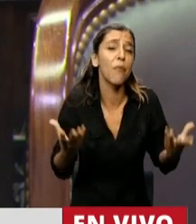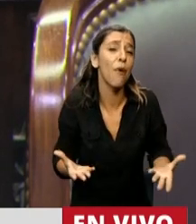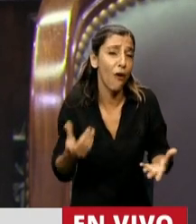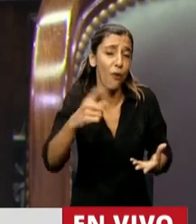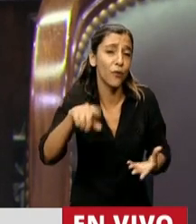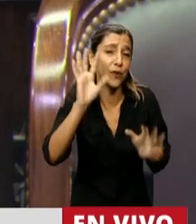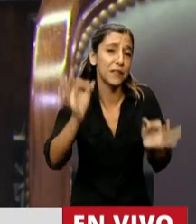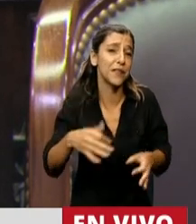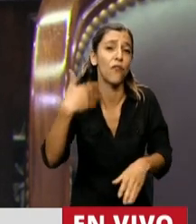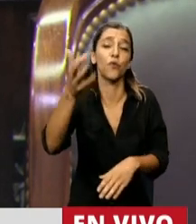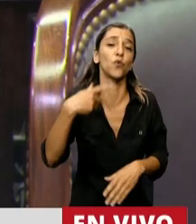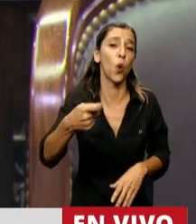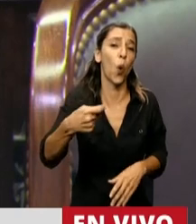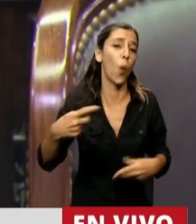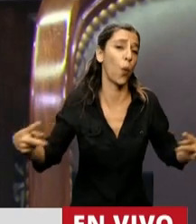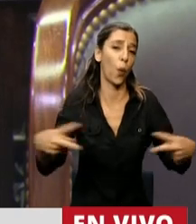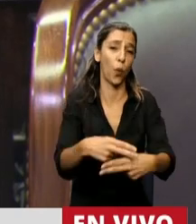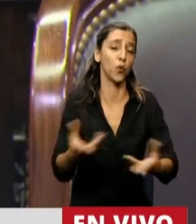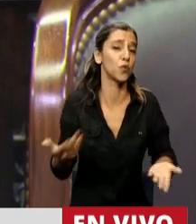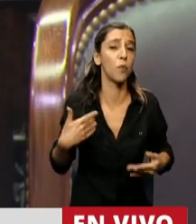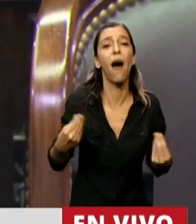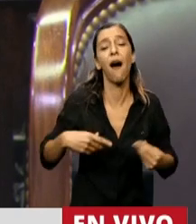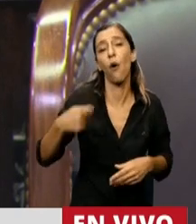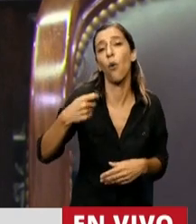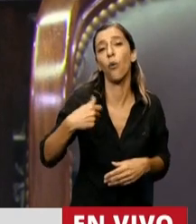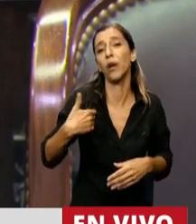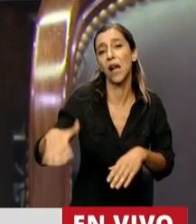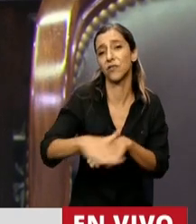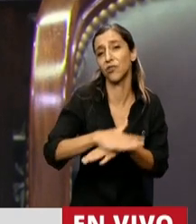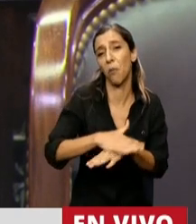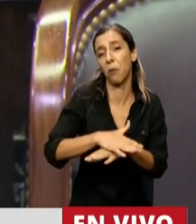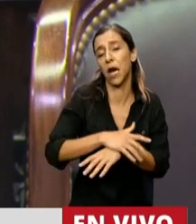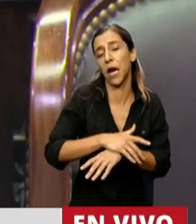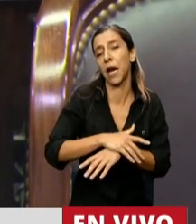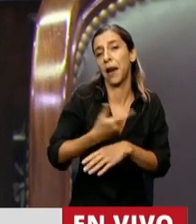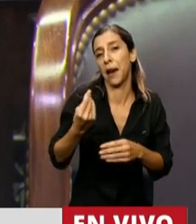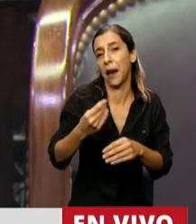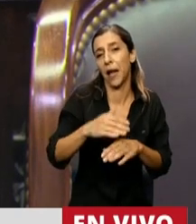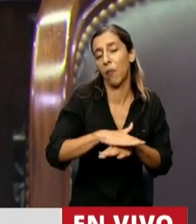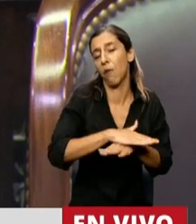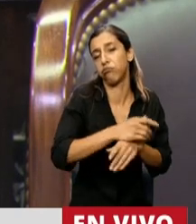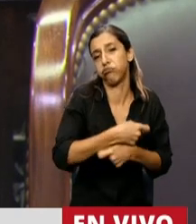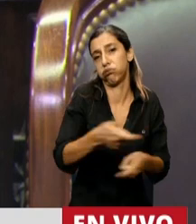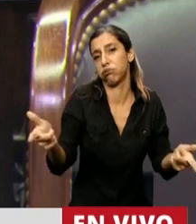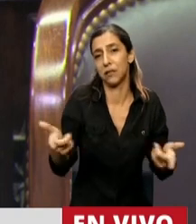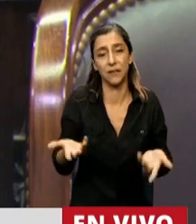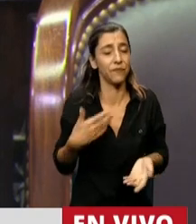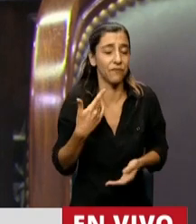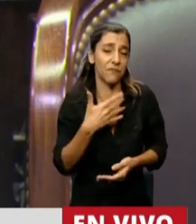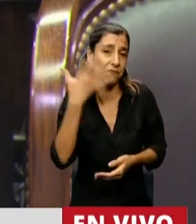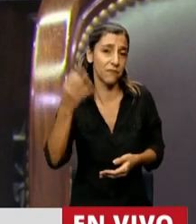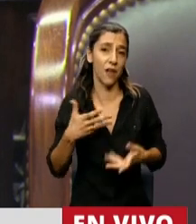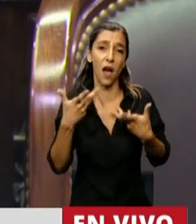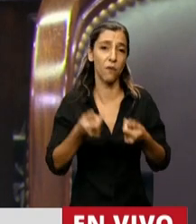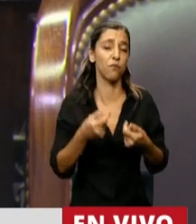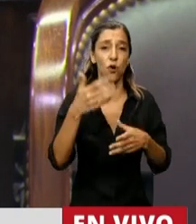las jubilaciones se van a ajustar a la baja, como pasó este año. No voy a acompañar este proyecto de